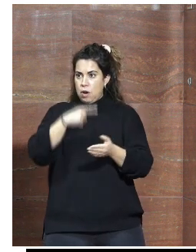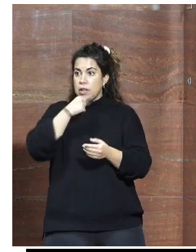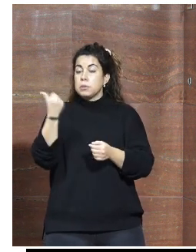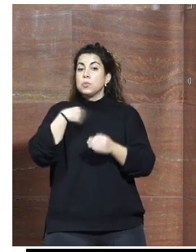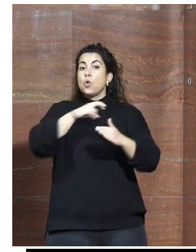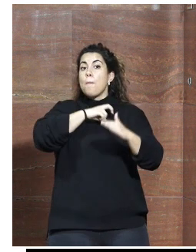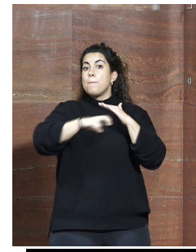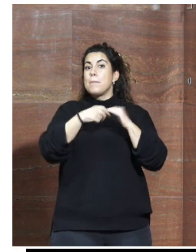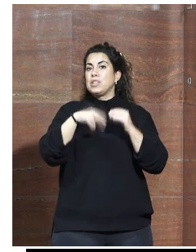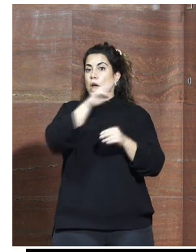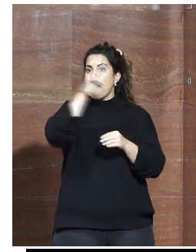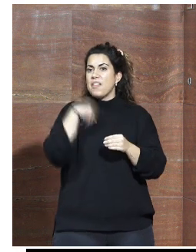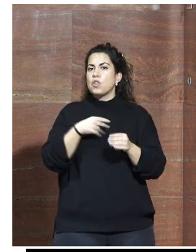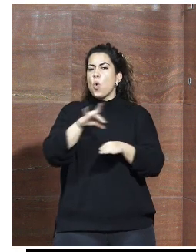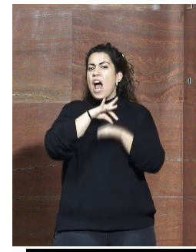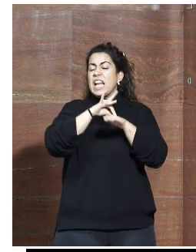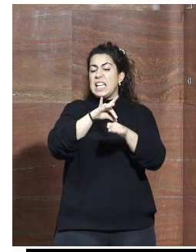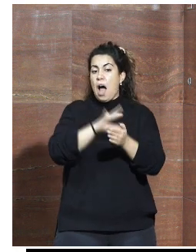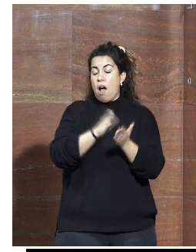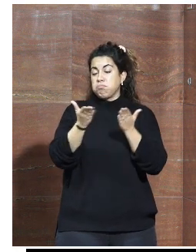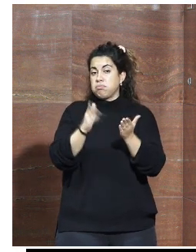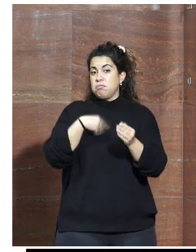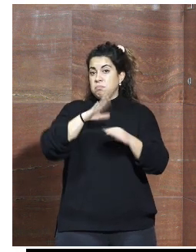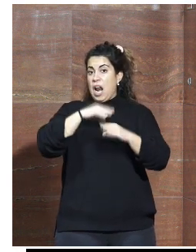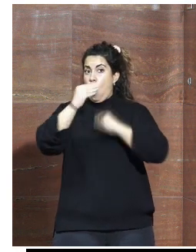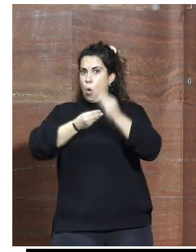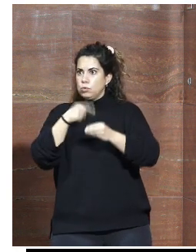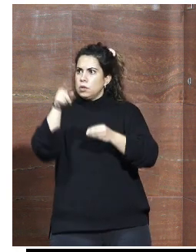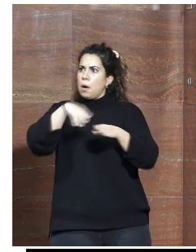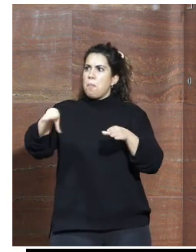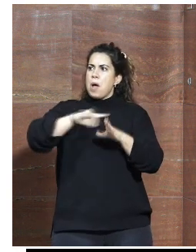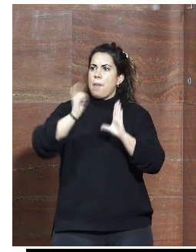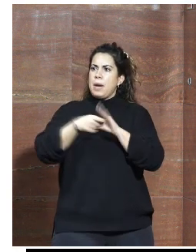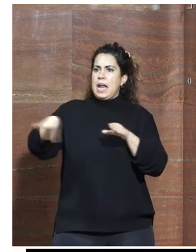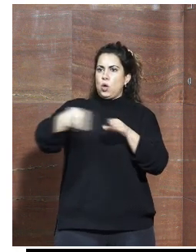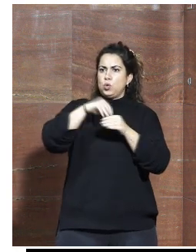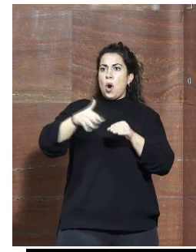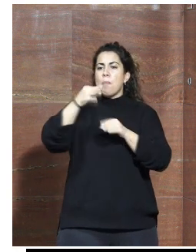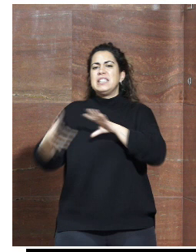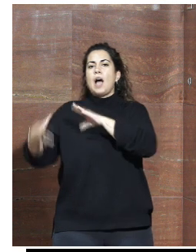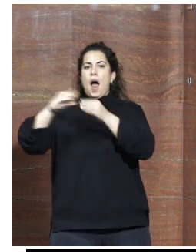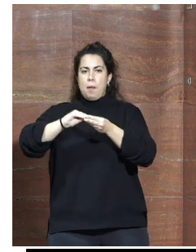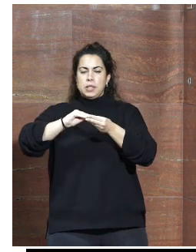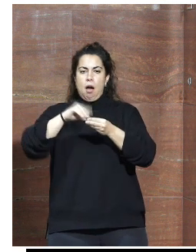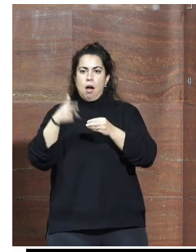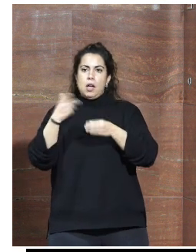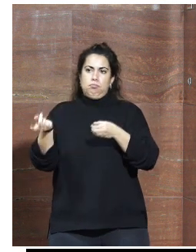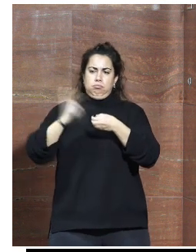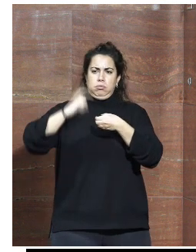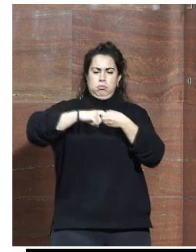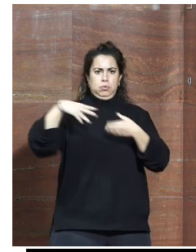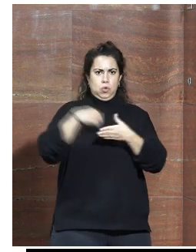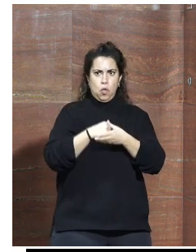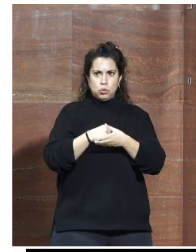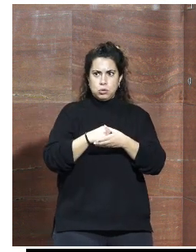con una guía de uso en la que ha colaborado Plena Inclusión y Adapta. Y yo creo que hemos estado todos implicados. O sea,